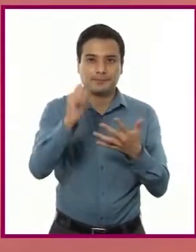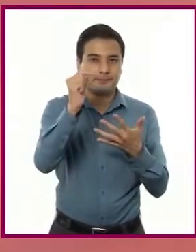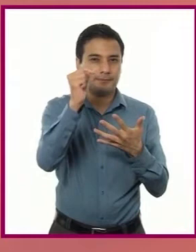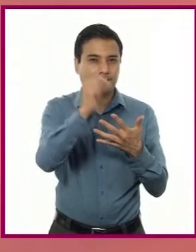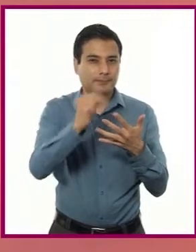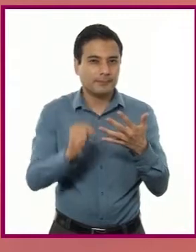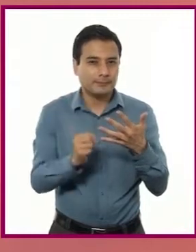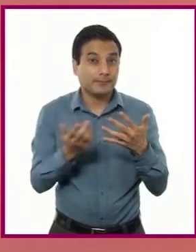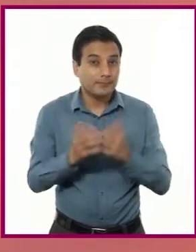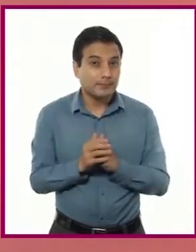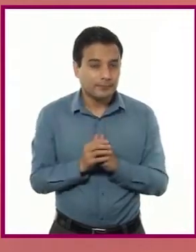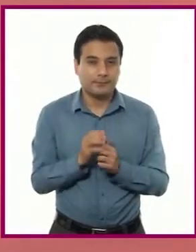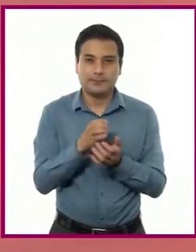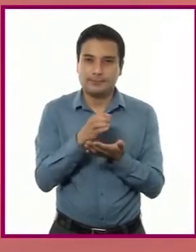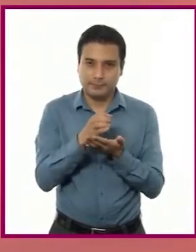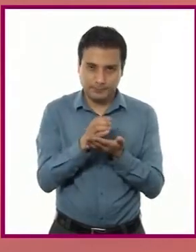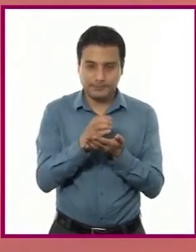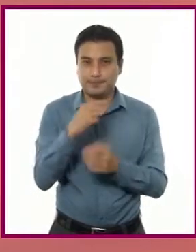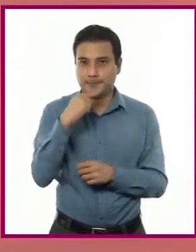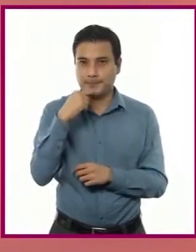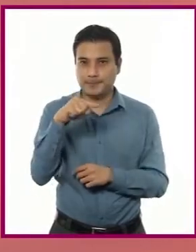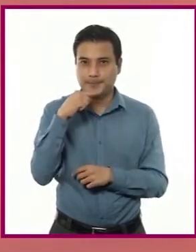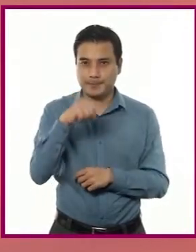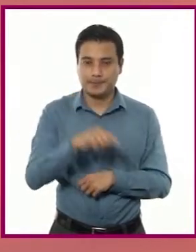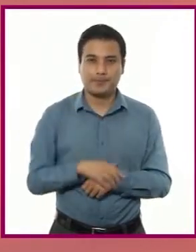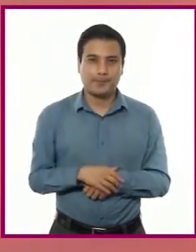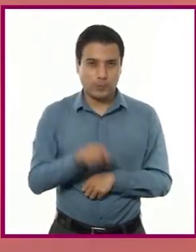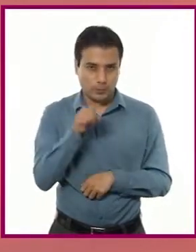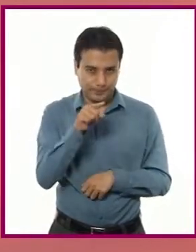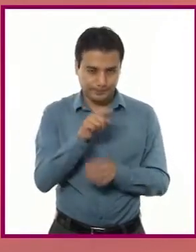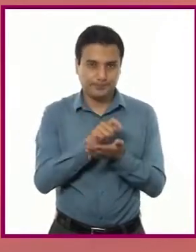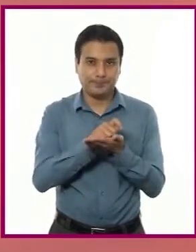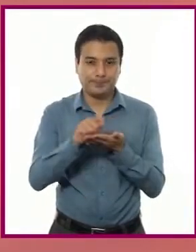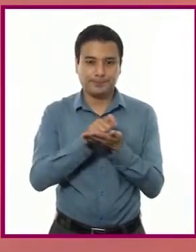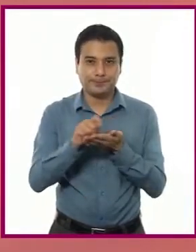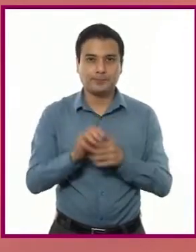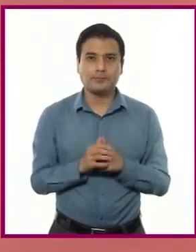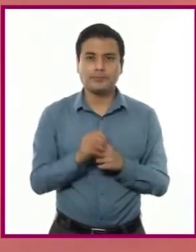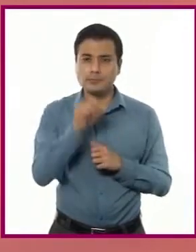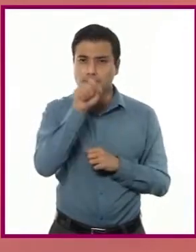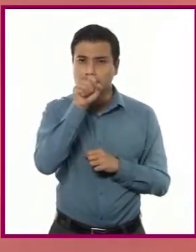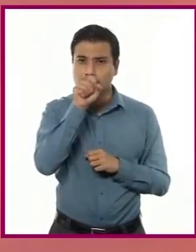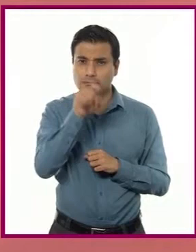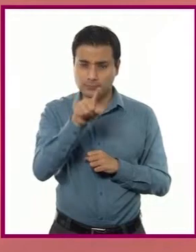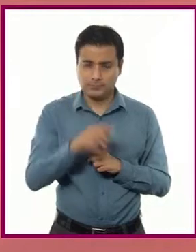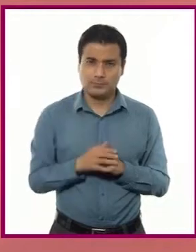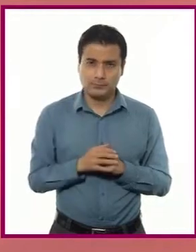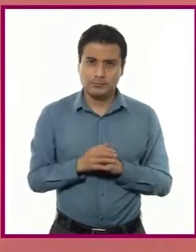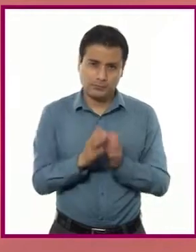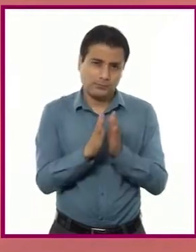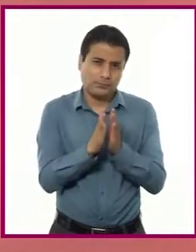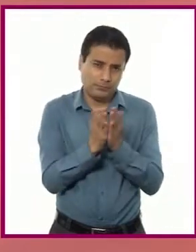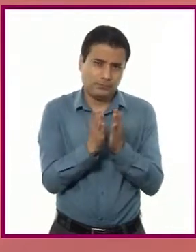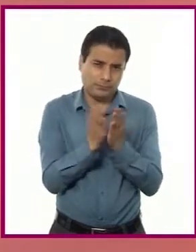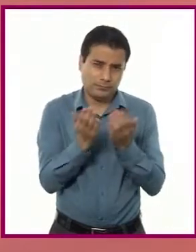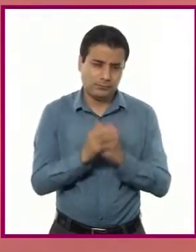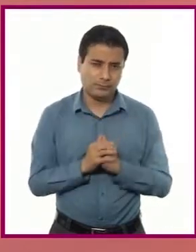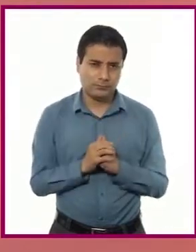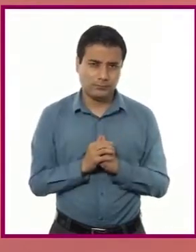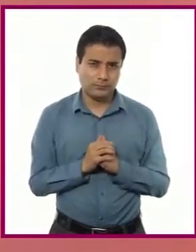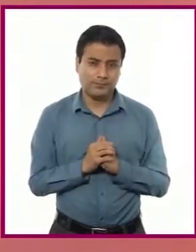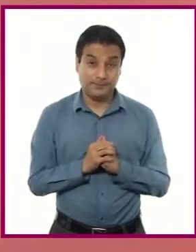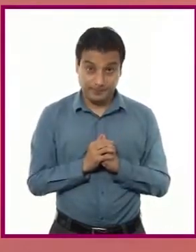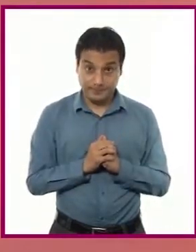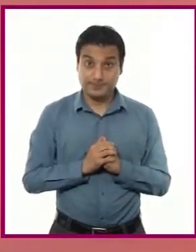sesión son cuaderno y lápiz o bolígrafo para tomar notas. También es conveniente tener a la mano su libro de texto. Recuerden